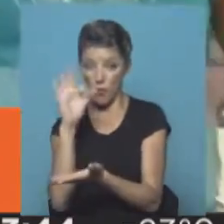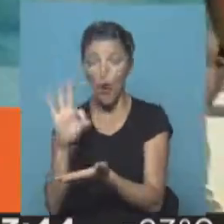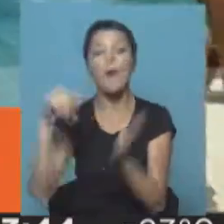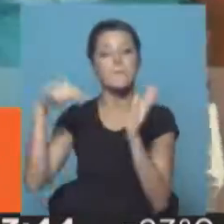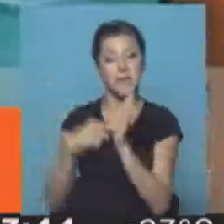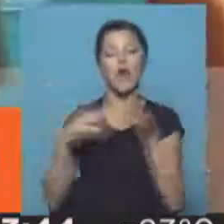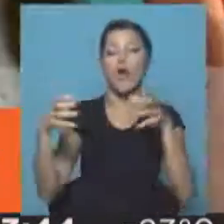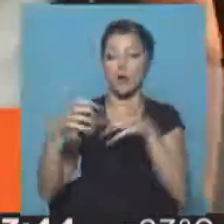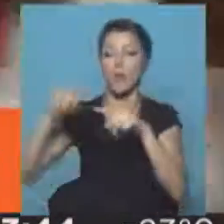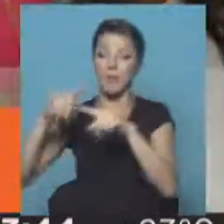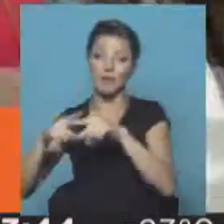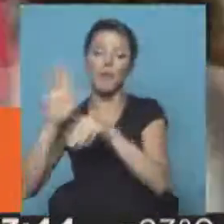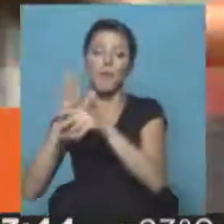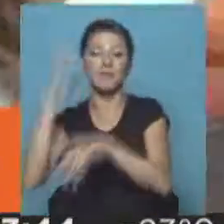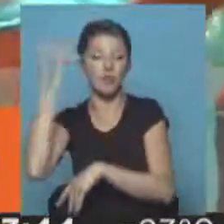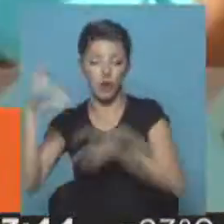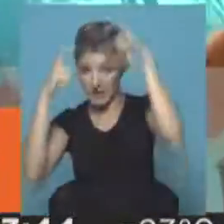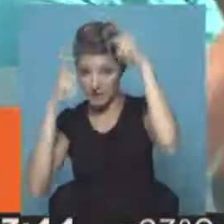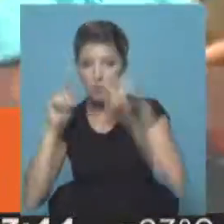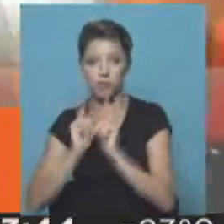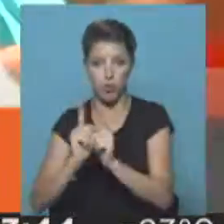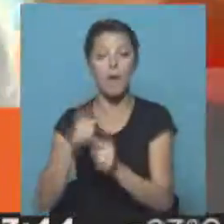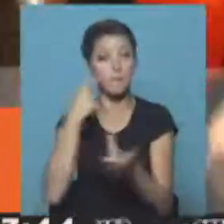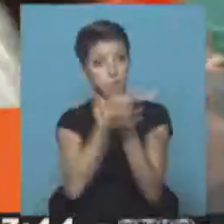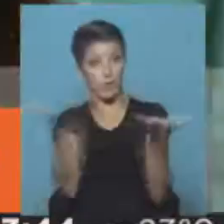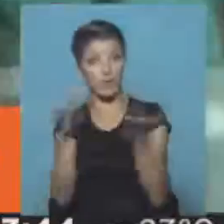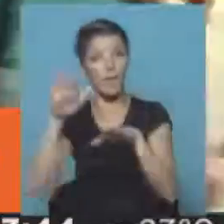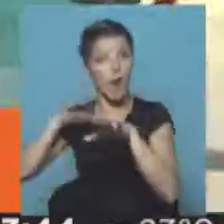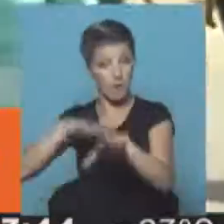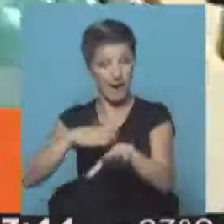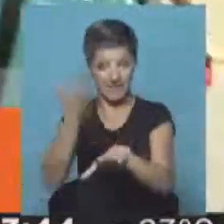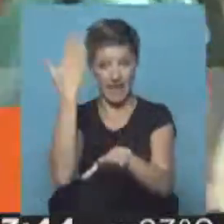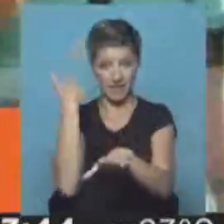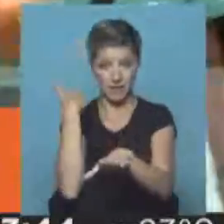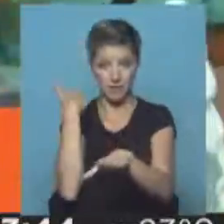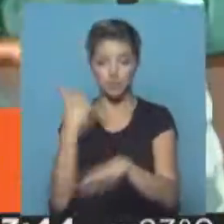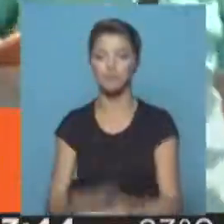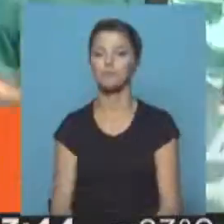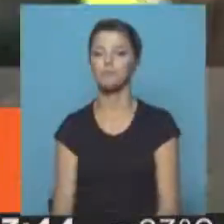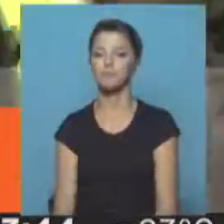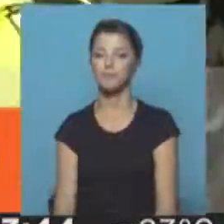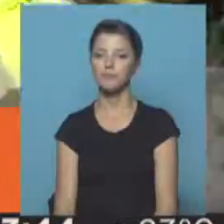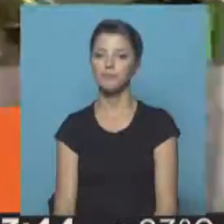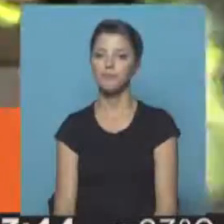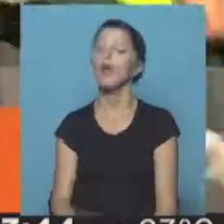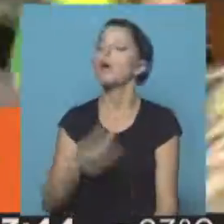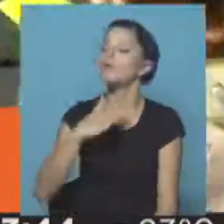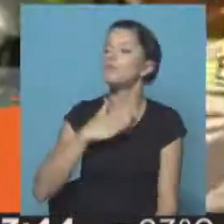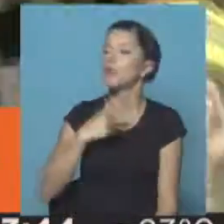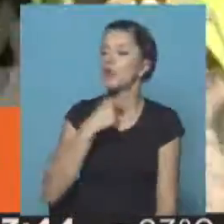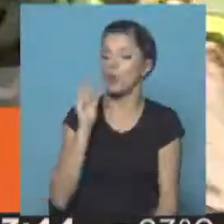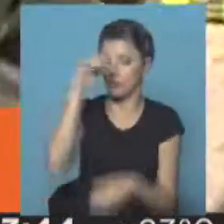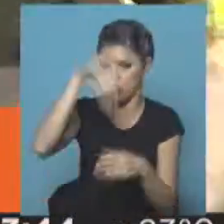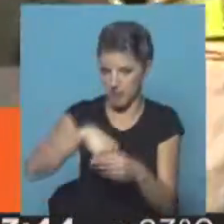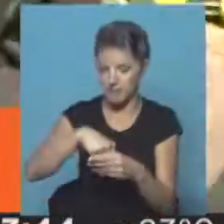va a seguir en el gobierno. Estamos viendo imágenes de una marcha de ayer, justamente. Sí, yo lo que te quería agregar es también qué es lo que se juega el Mercosur